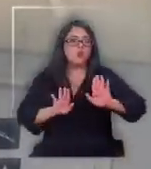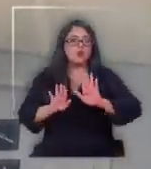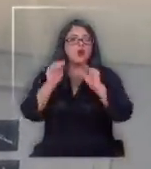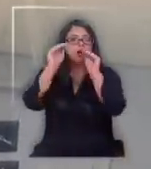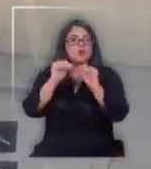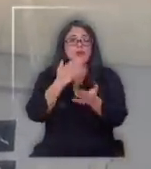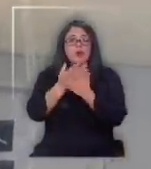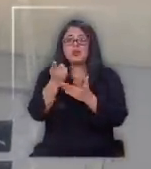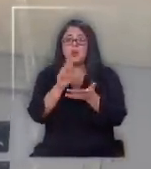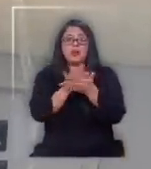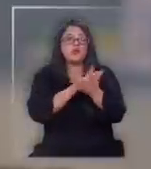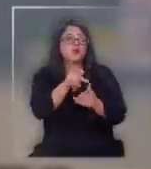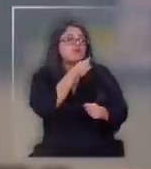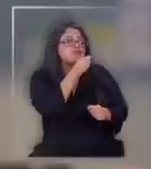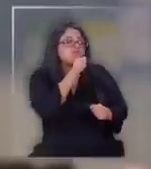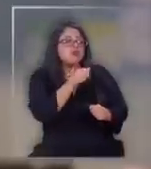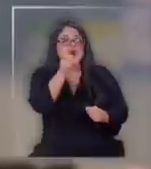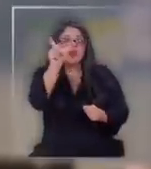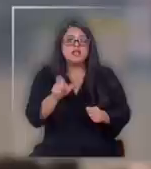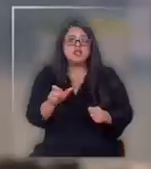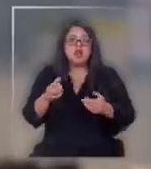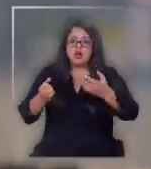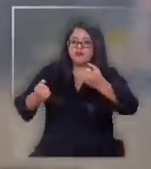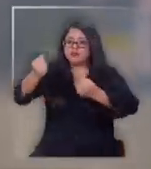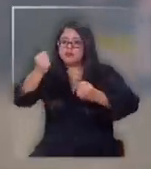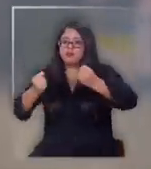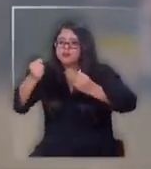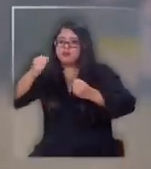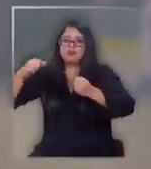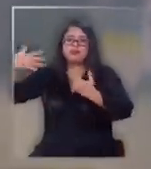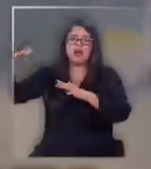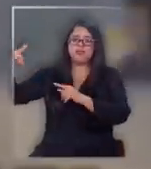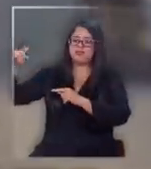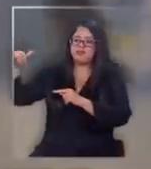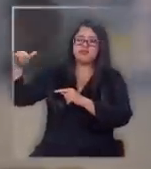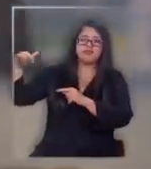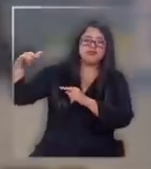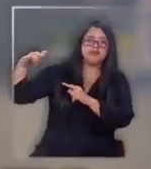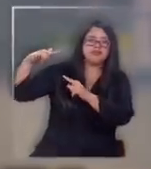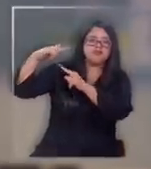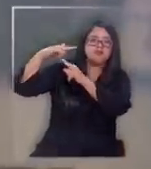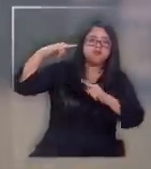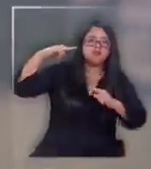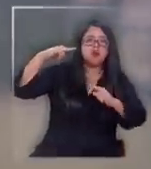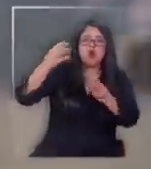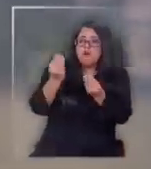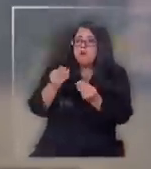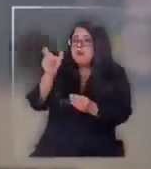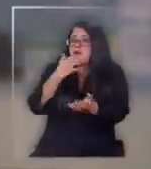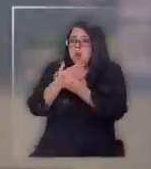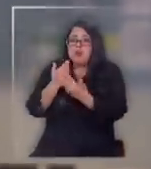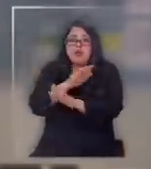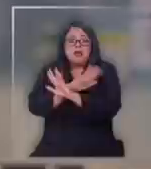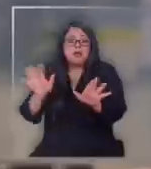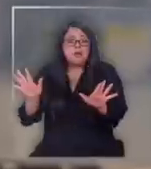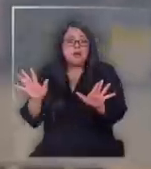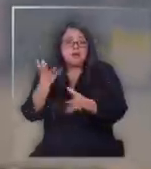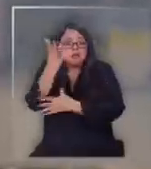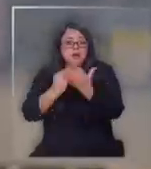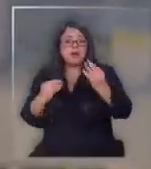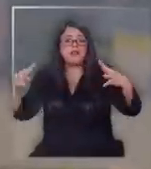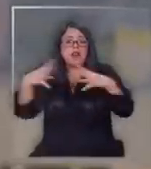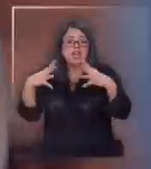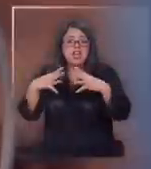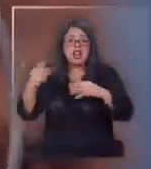cuando tú entrevistas a un piloto de combate después de una batalla, el tipo no va a venir estresado, o sea, especialmente